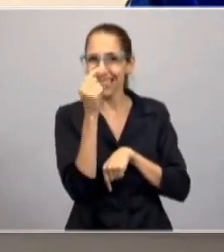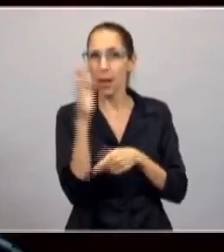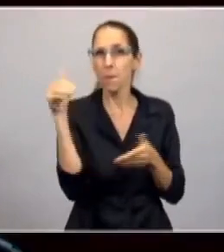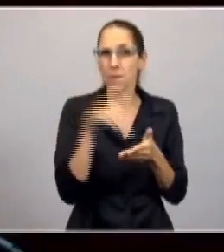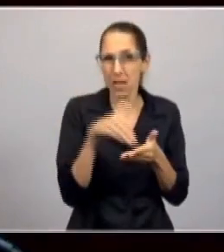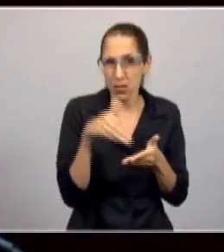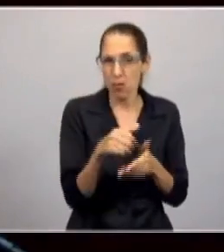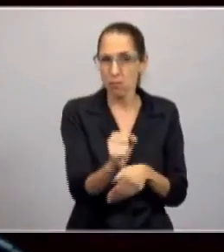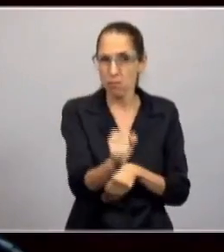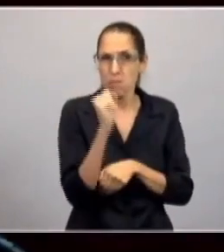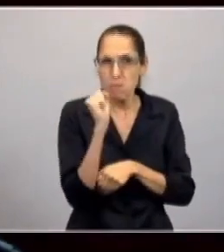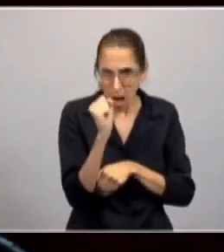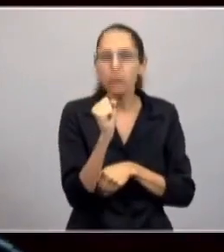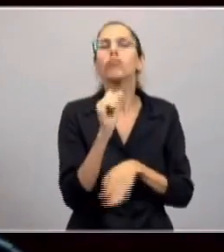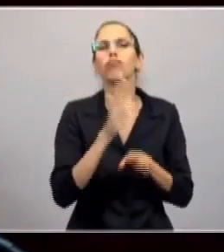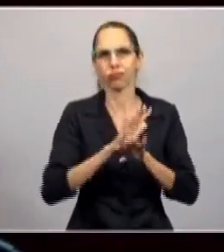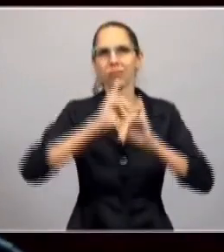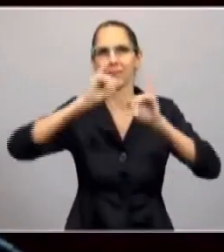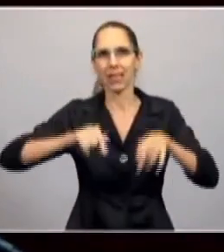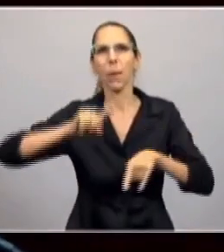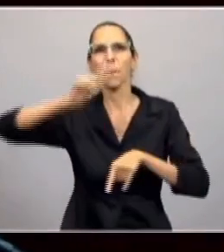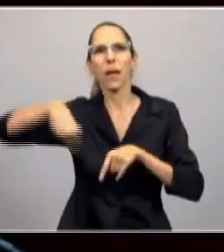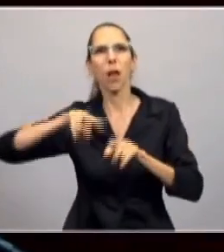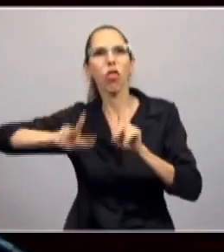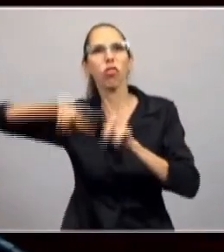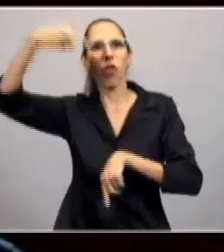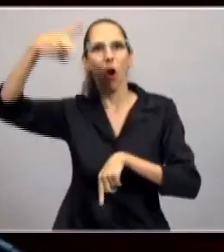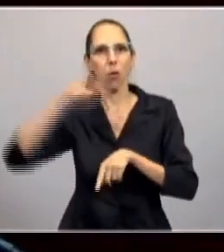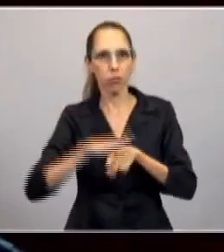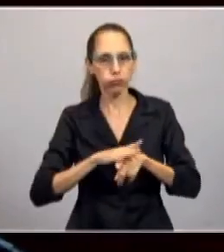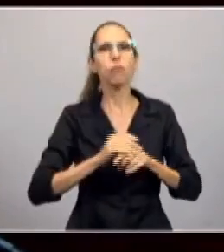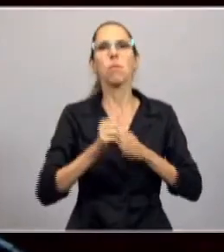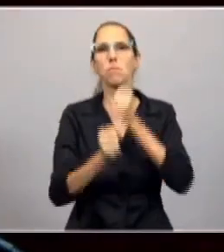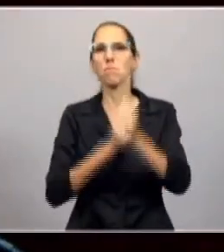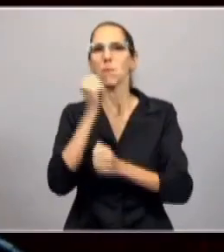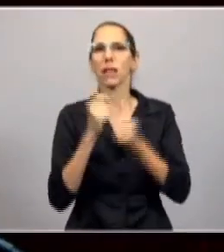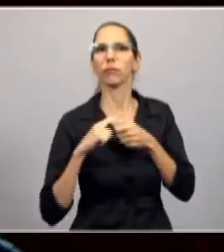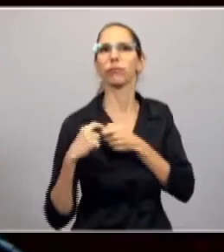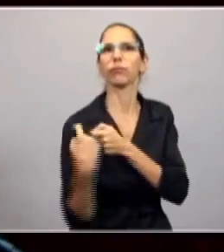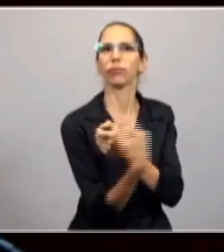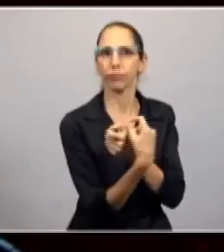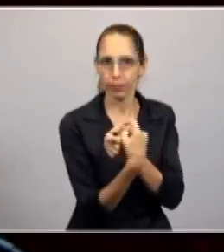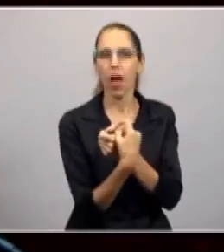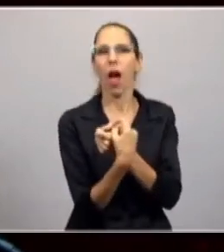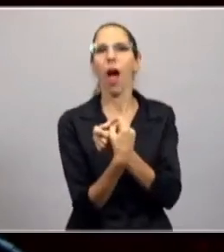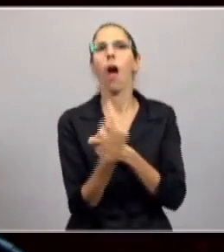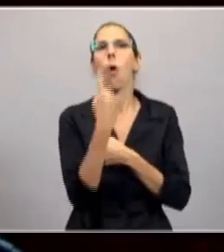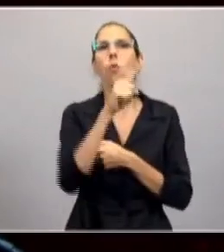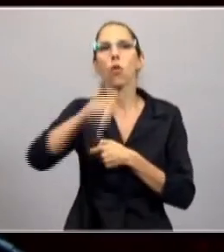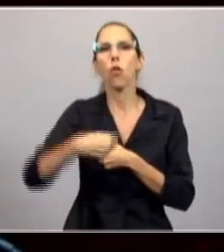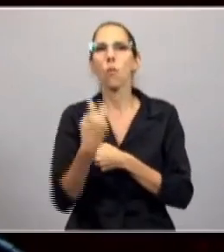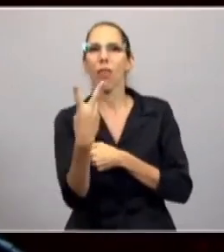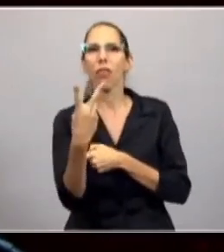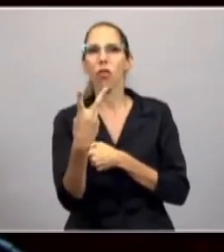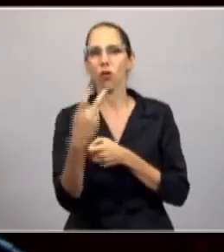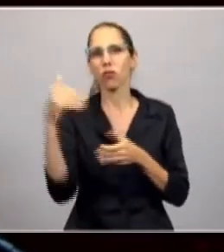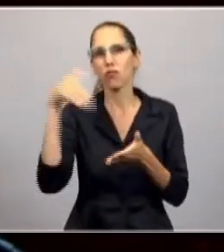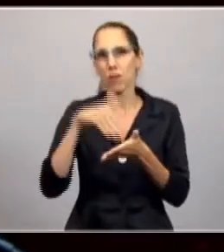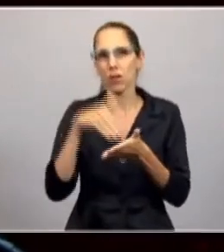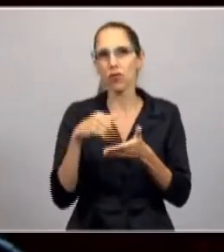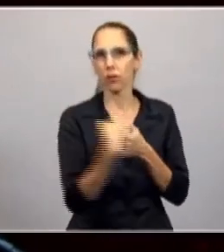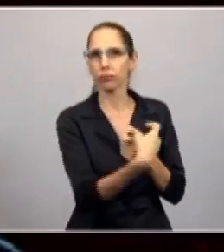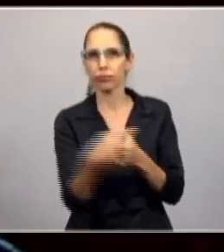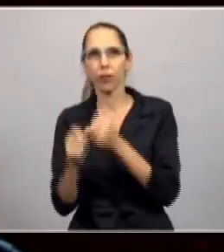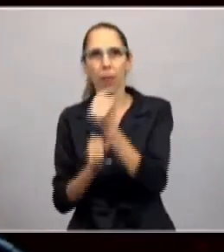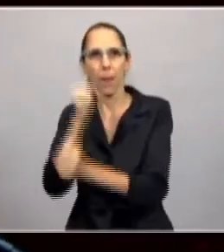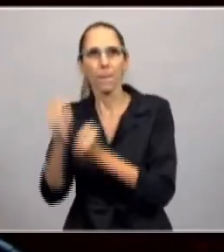empresas, duplicamos los clientes pymes y llegamos así a 1,2 millones de clientes, para que produzcan más y